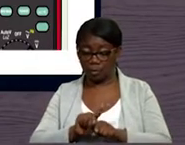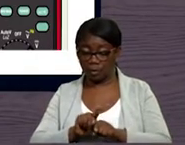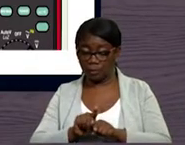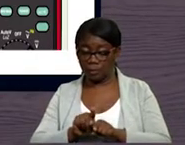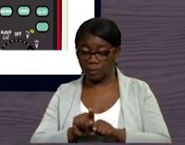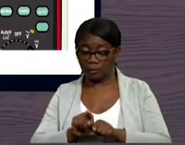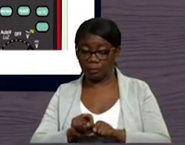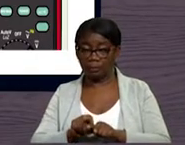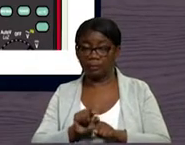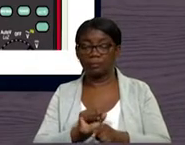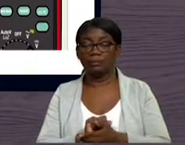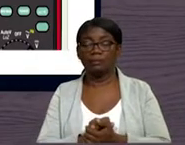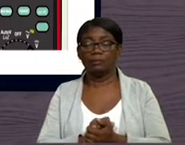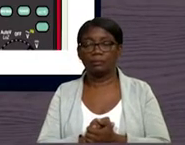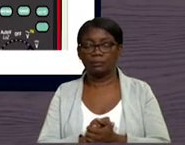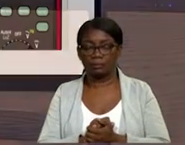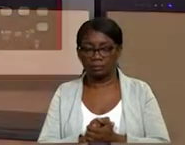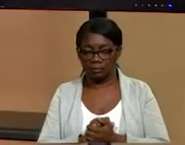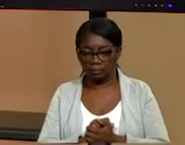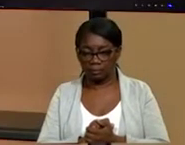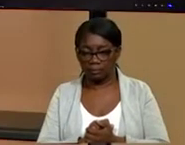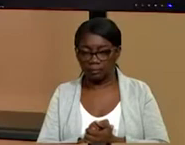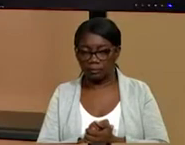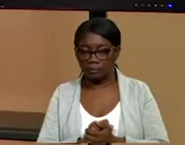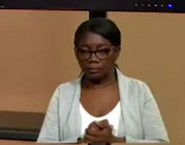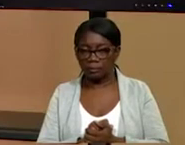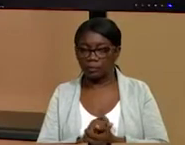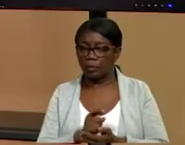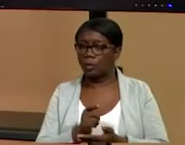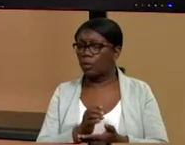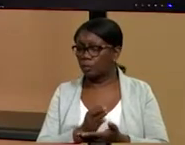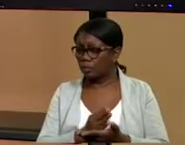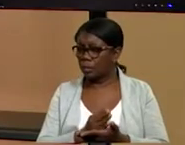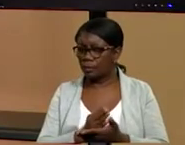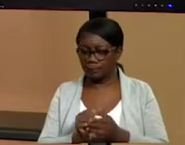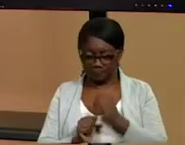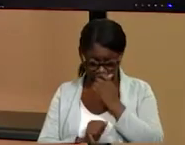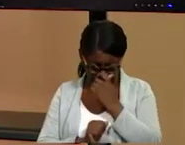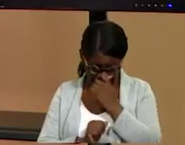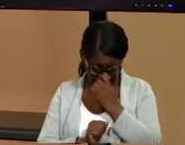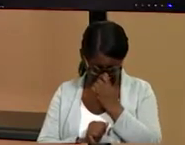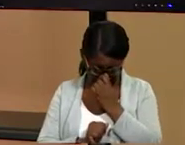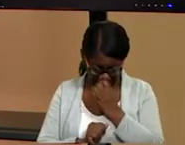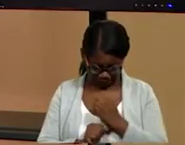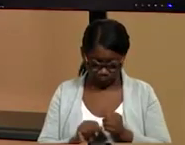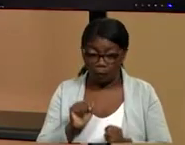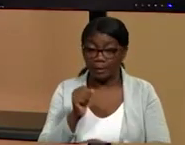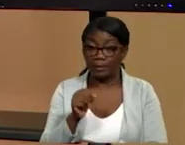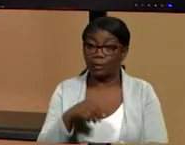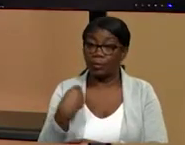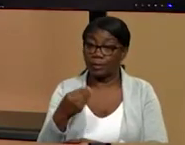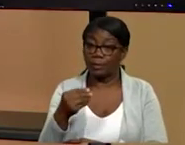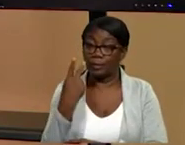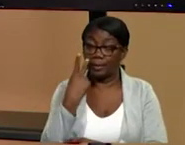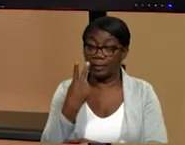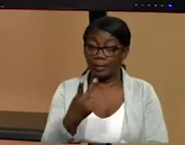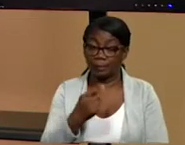normalmente un tip, ¿okay? Un tip, cuando vamos a verificar si las